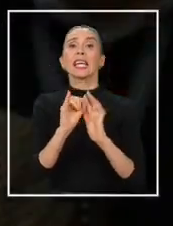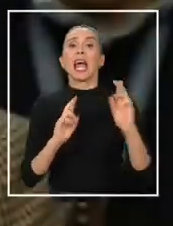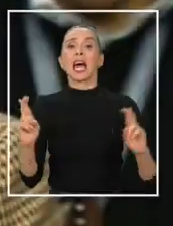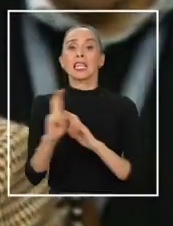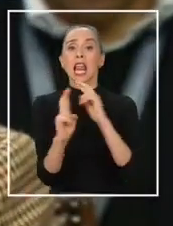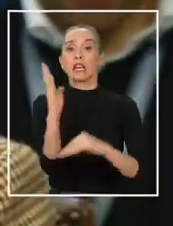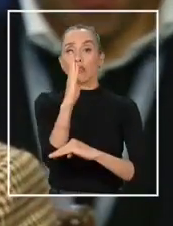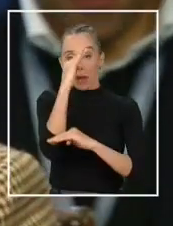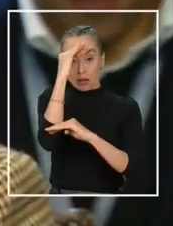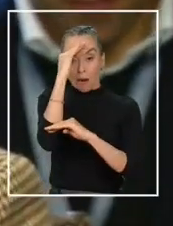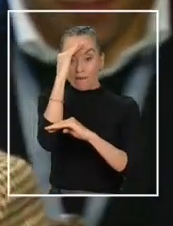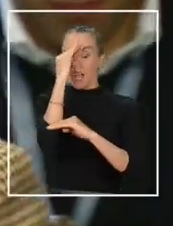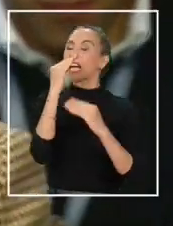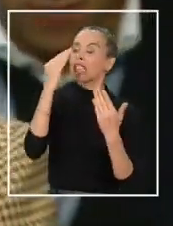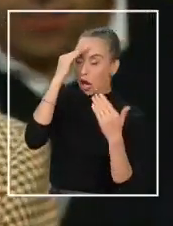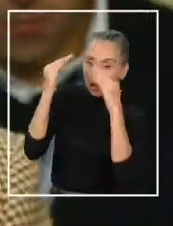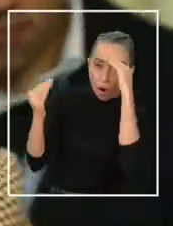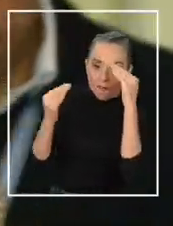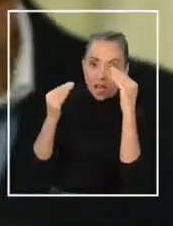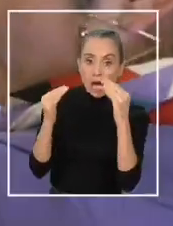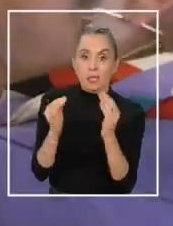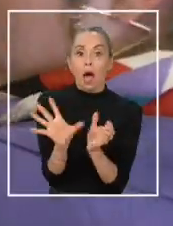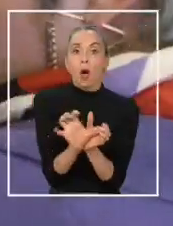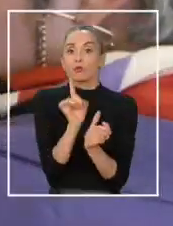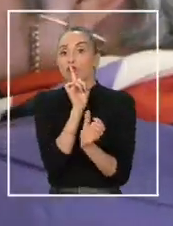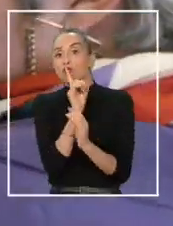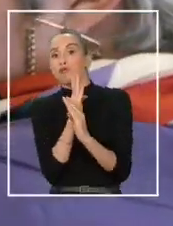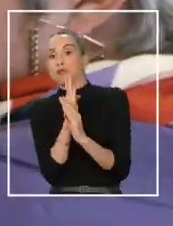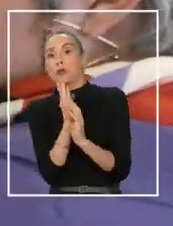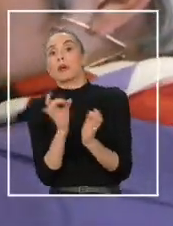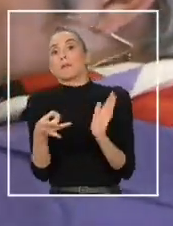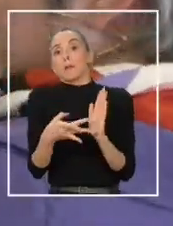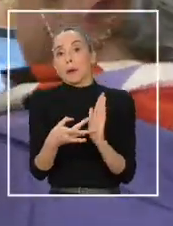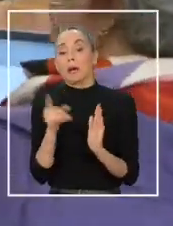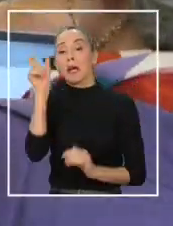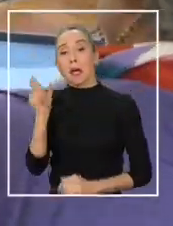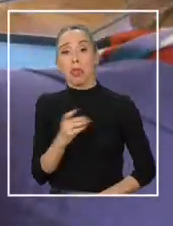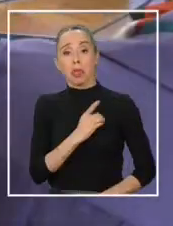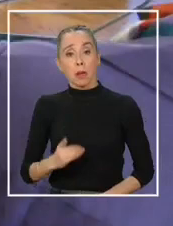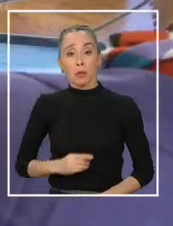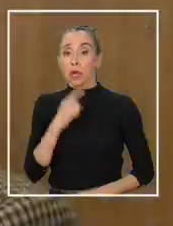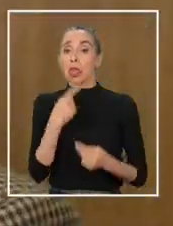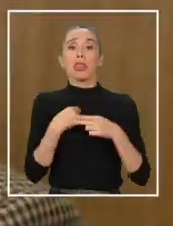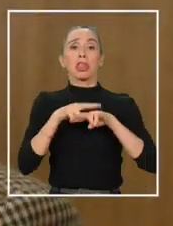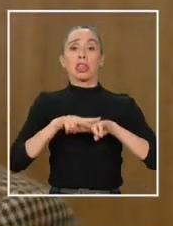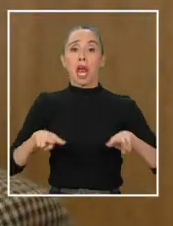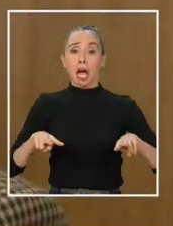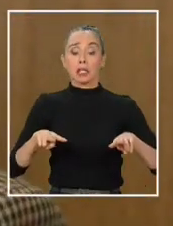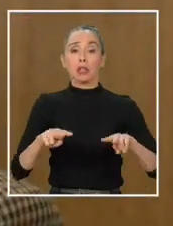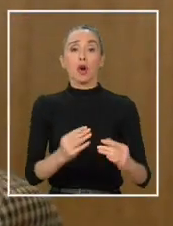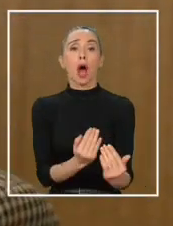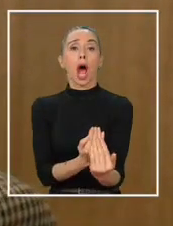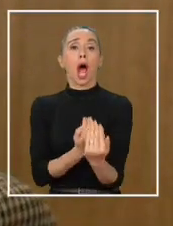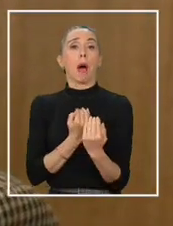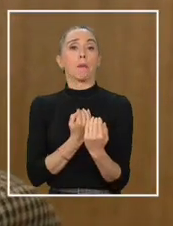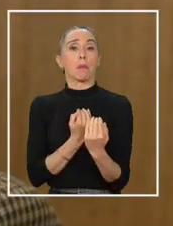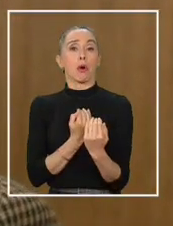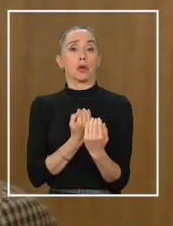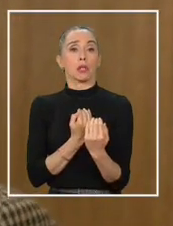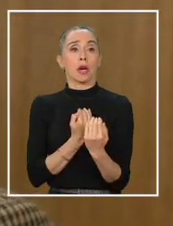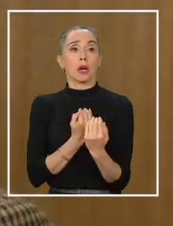convivencia. Rechazo a la acción realizada por un diputado que no solo dice estar tranquilo, también apoyado, como lo